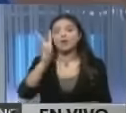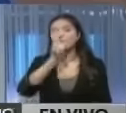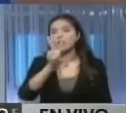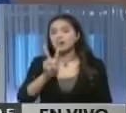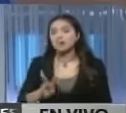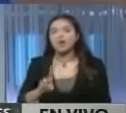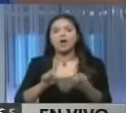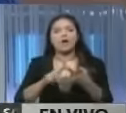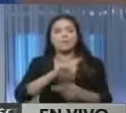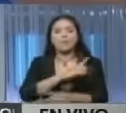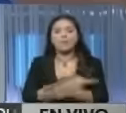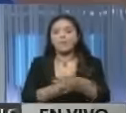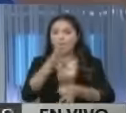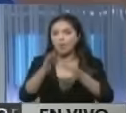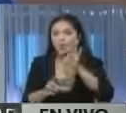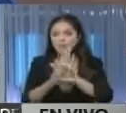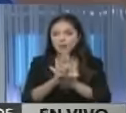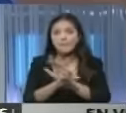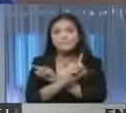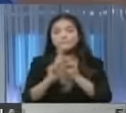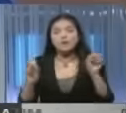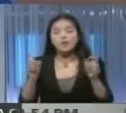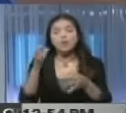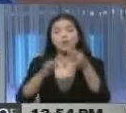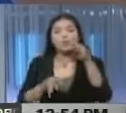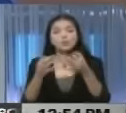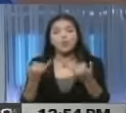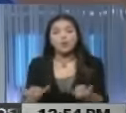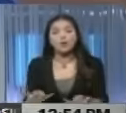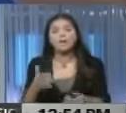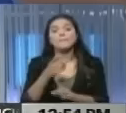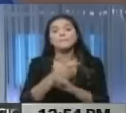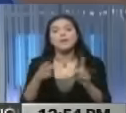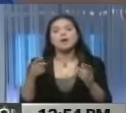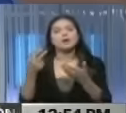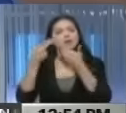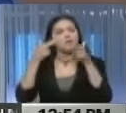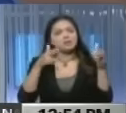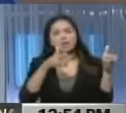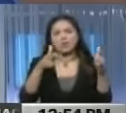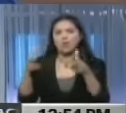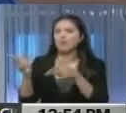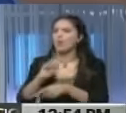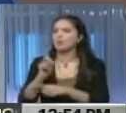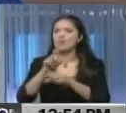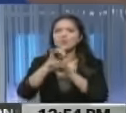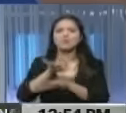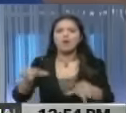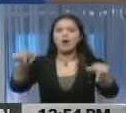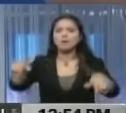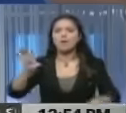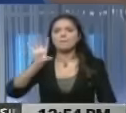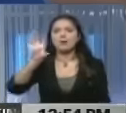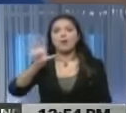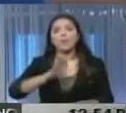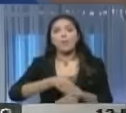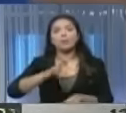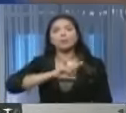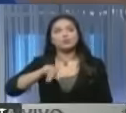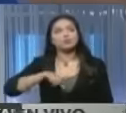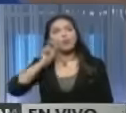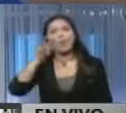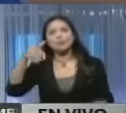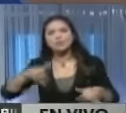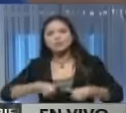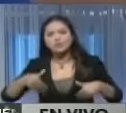actuado el Poder Judicial, justamente para que el terrorismo no se instale en nuestro país, porque hemos visto el